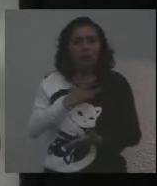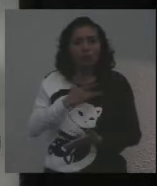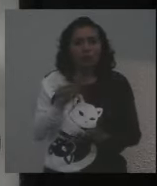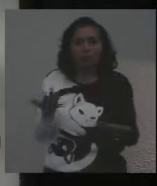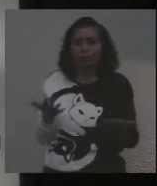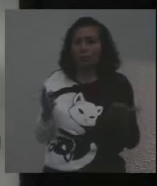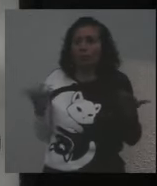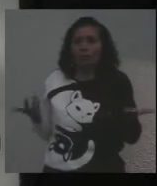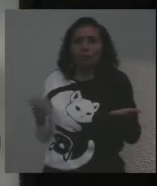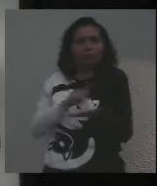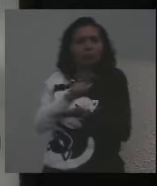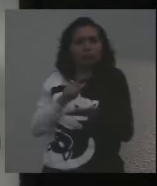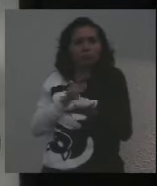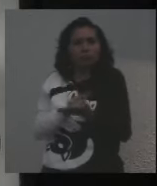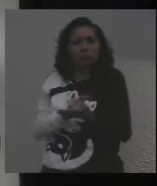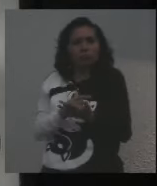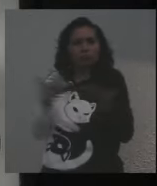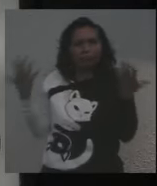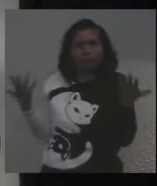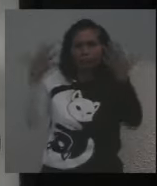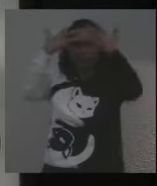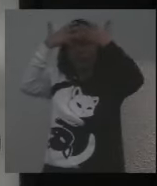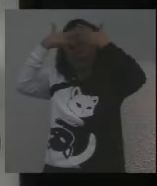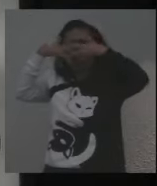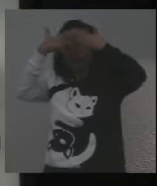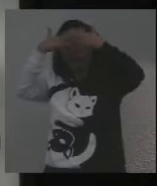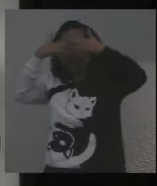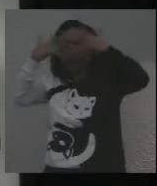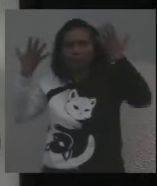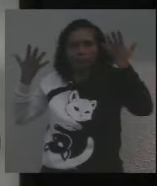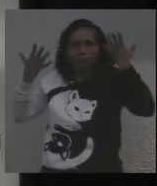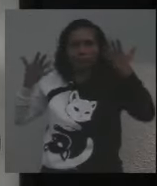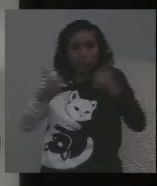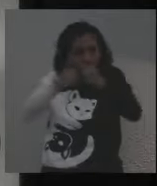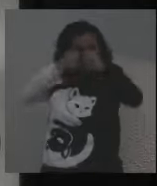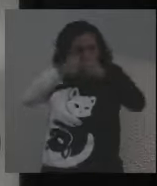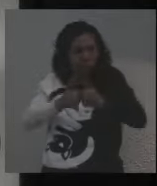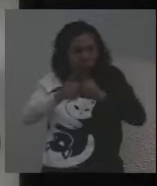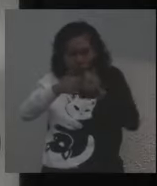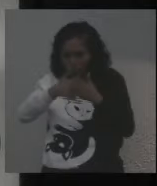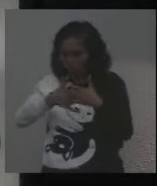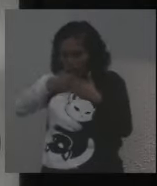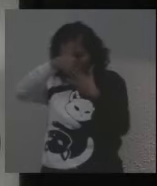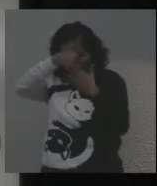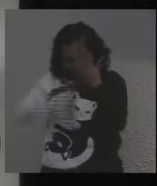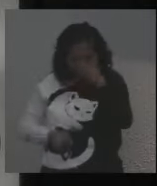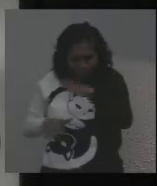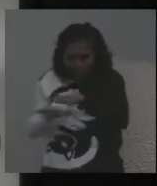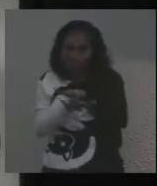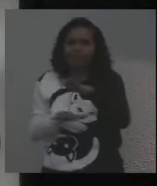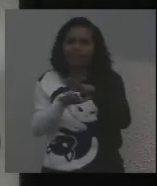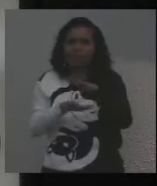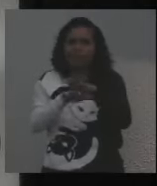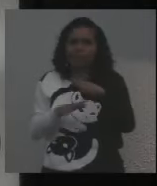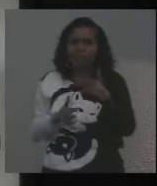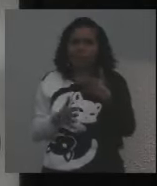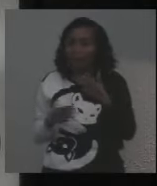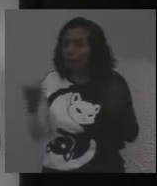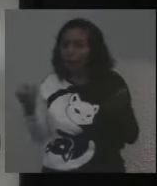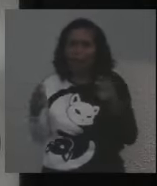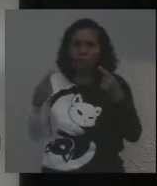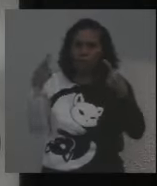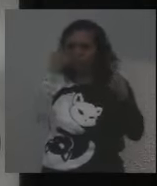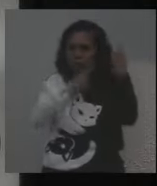constitucional consciente o a veces de manera consciente está profundamente asentado en nuestras actitudes